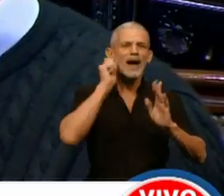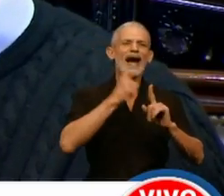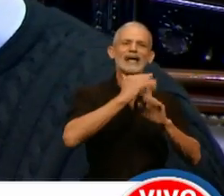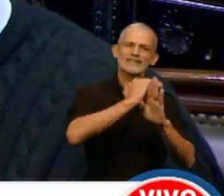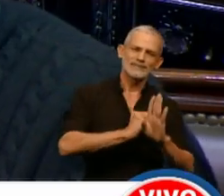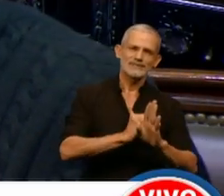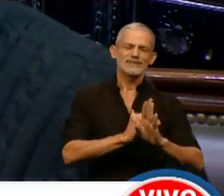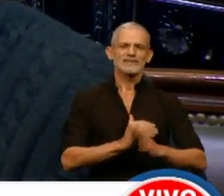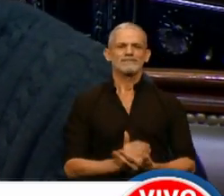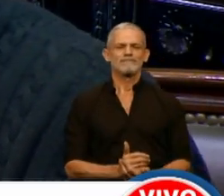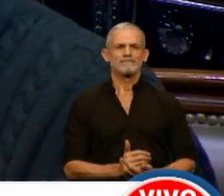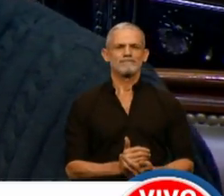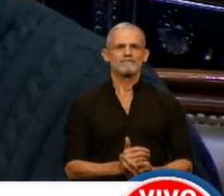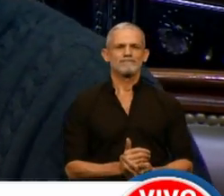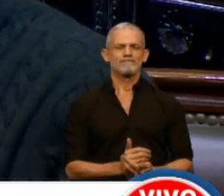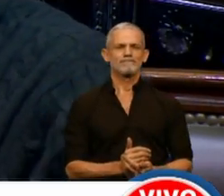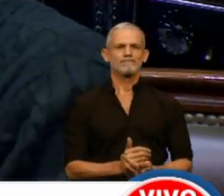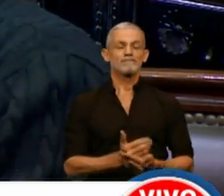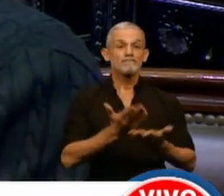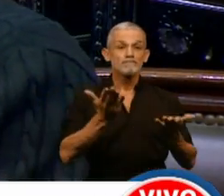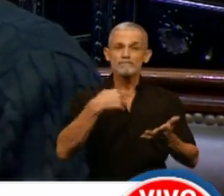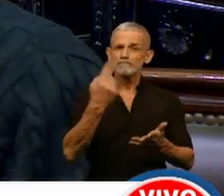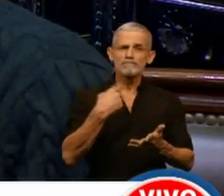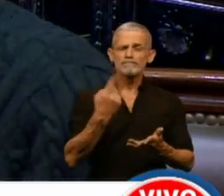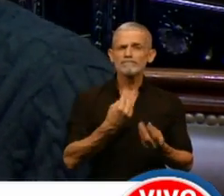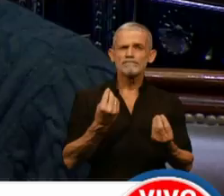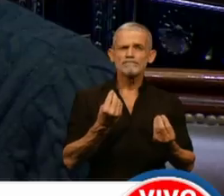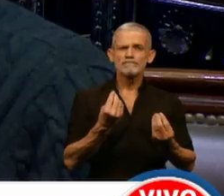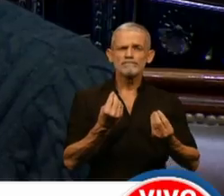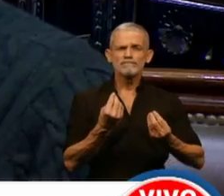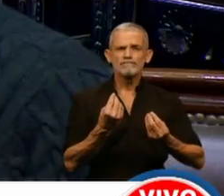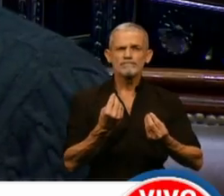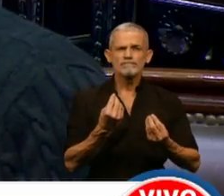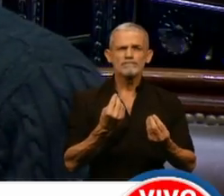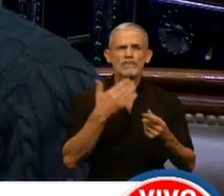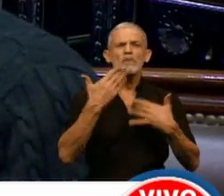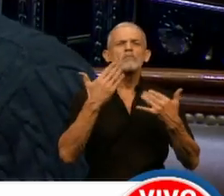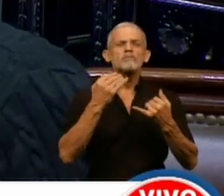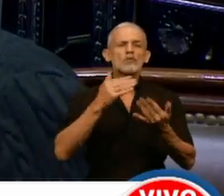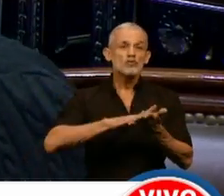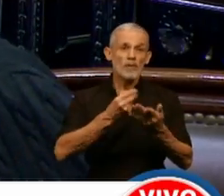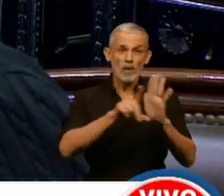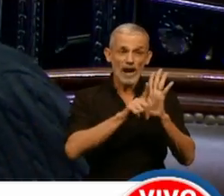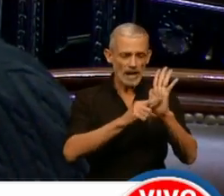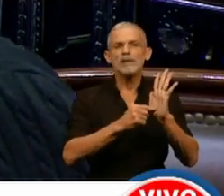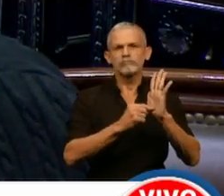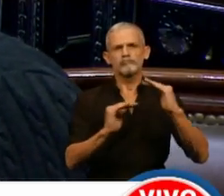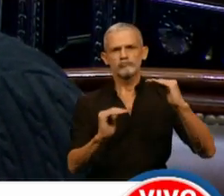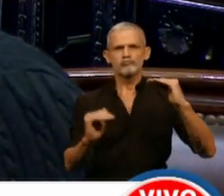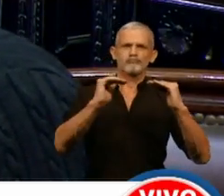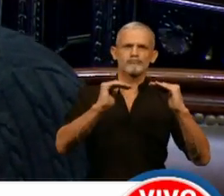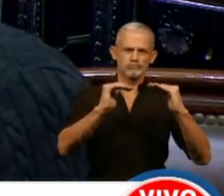en definitiva estamos hablando de una ley que es un acto de justicia como ya lo he